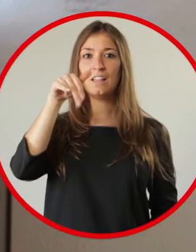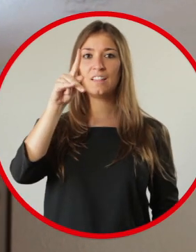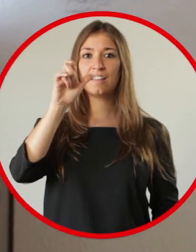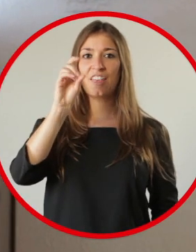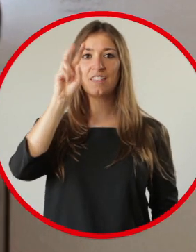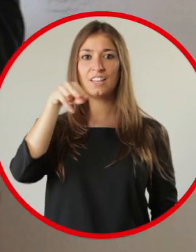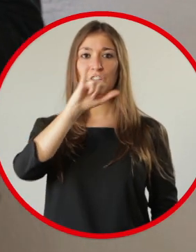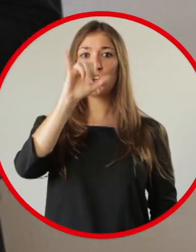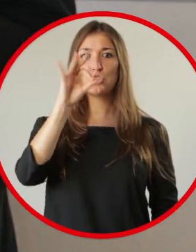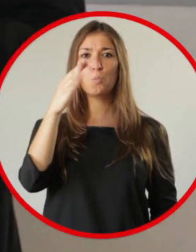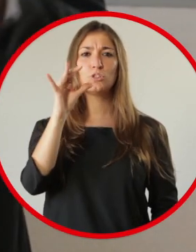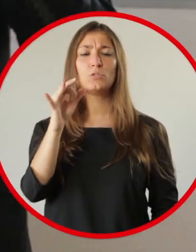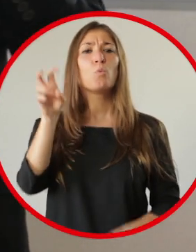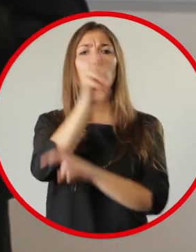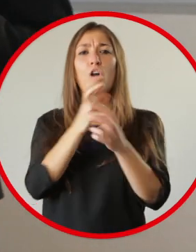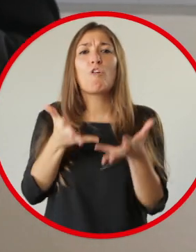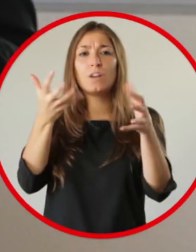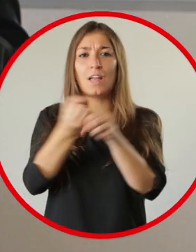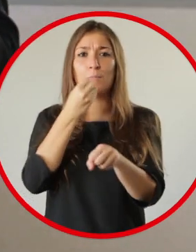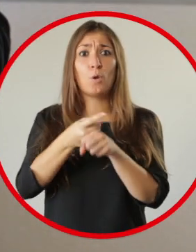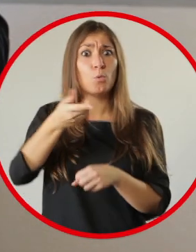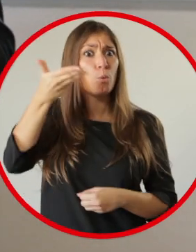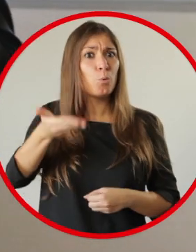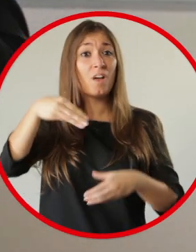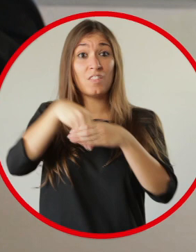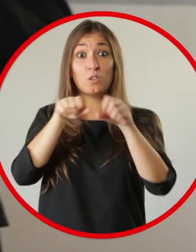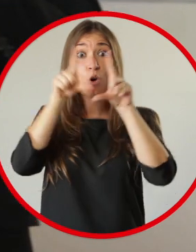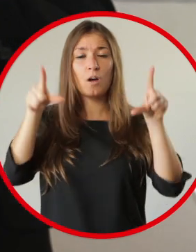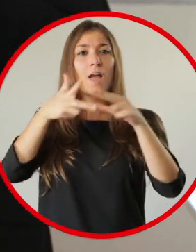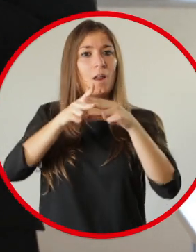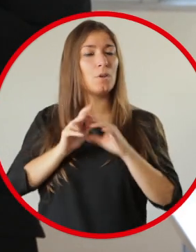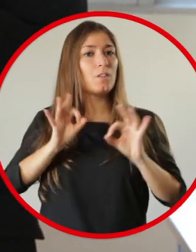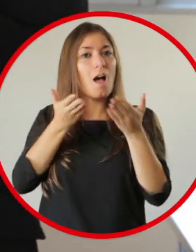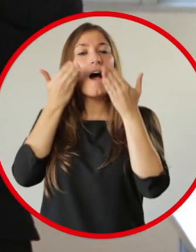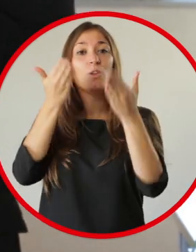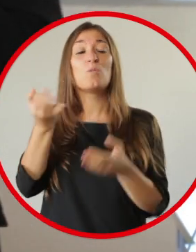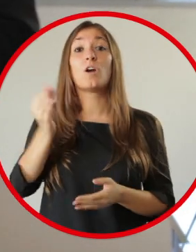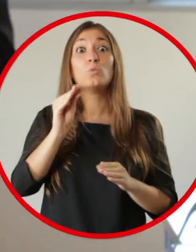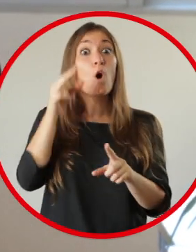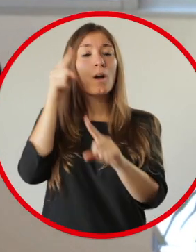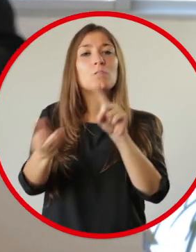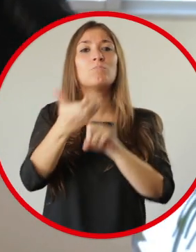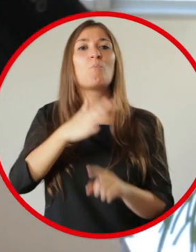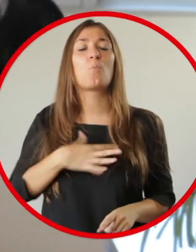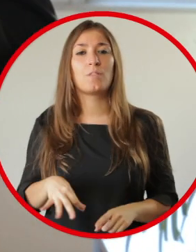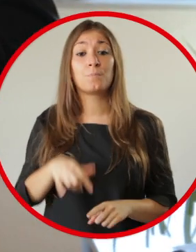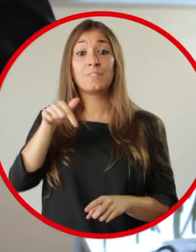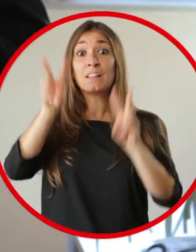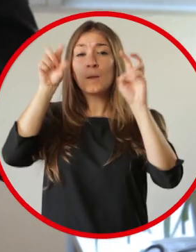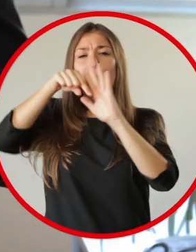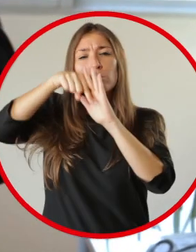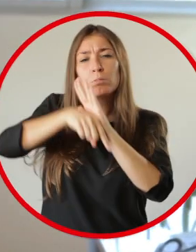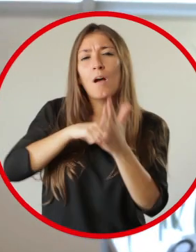Jobs, cómo encontrar ofertas de empleo, una de las herramientas más potentes que tiene LinkedIn que te ayudará a lograr ese objetivo. A lo largo de